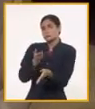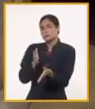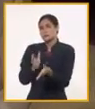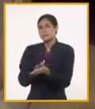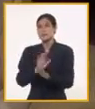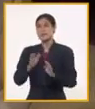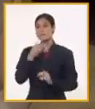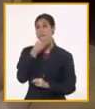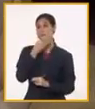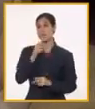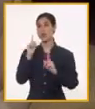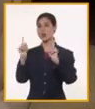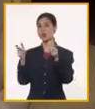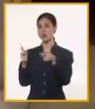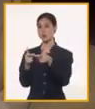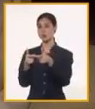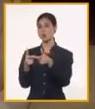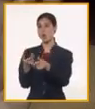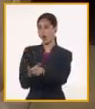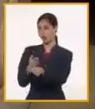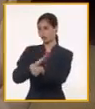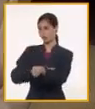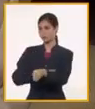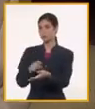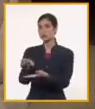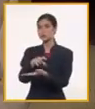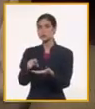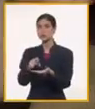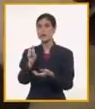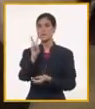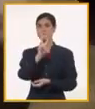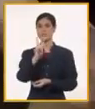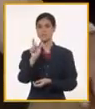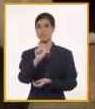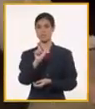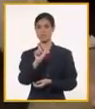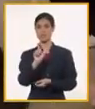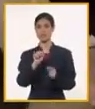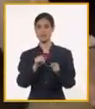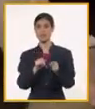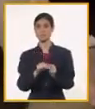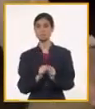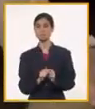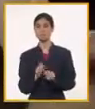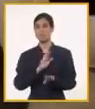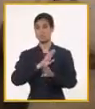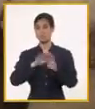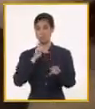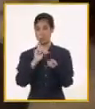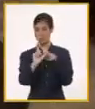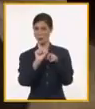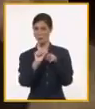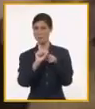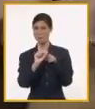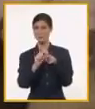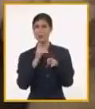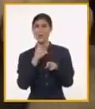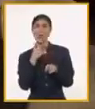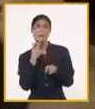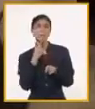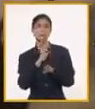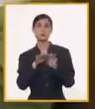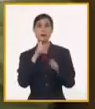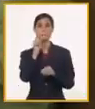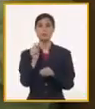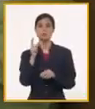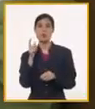Fidel dio una reunión en Villa Clara, en la granjita de Milián, como le decíamos nosotros, Ajá. con todos los